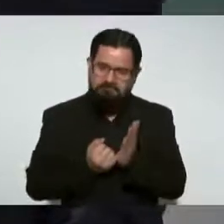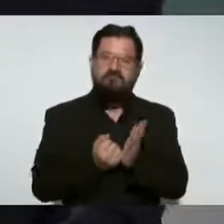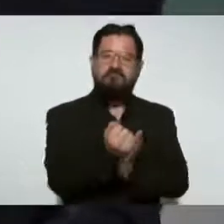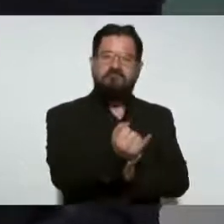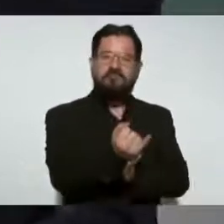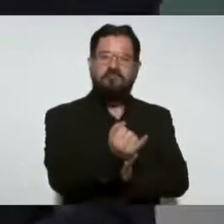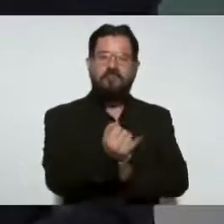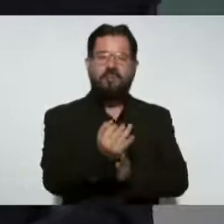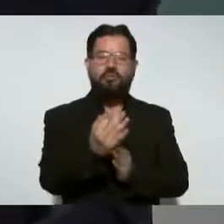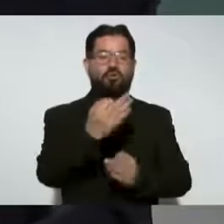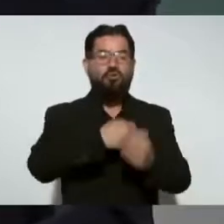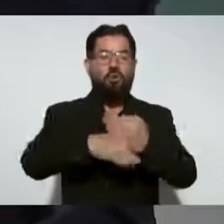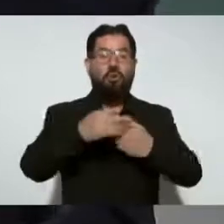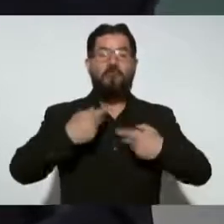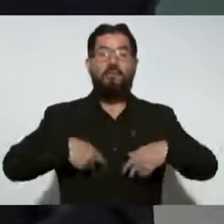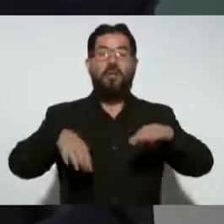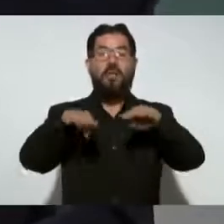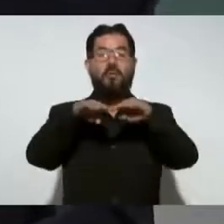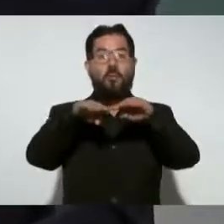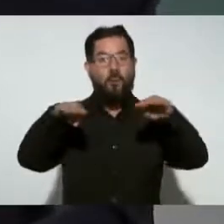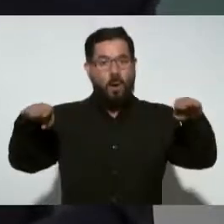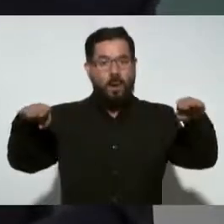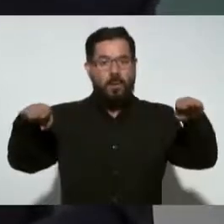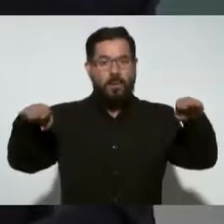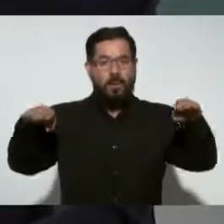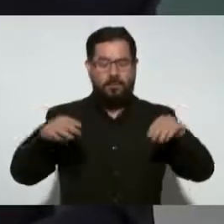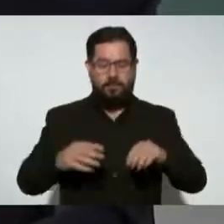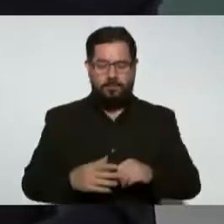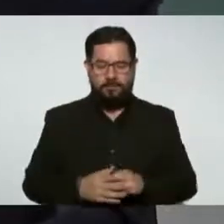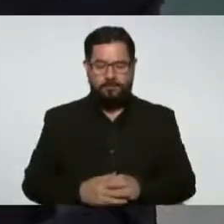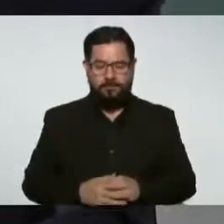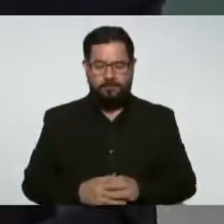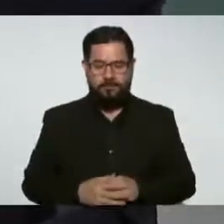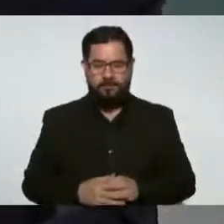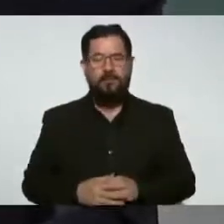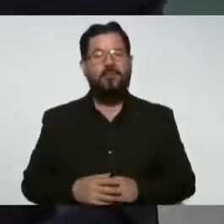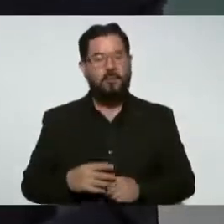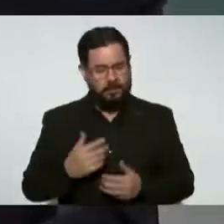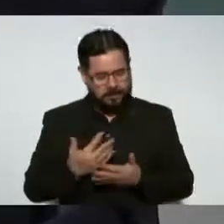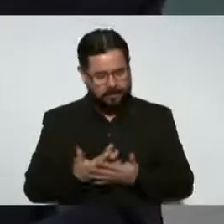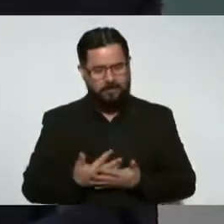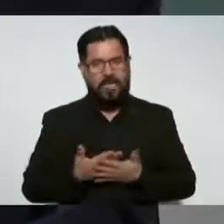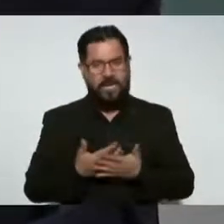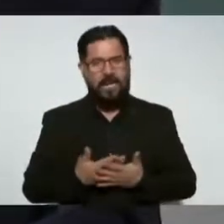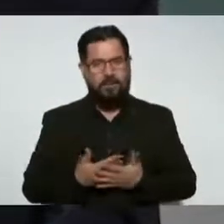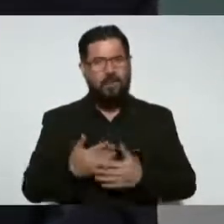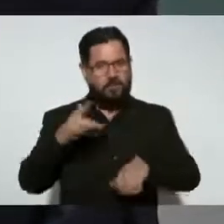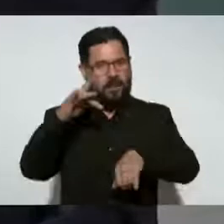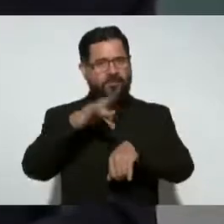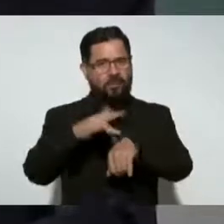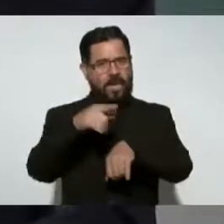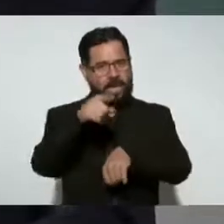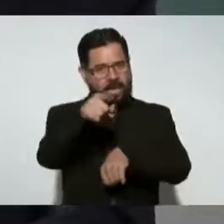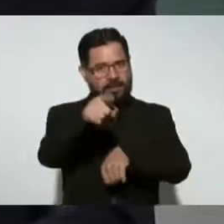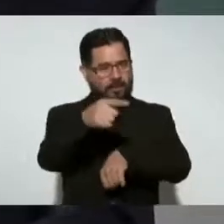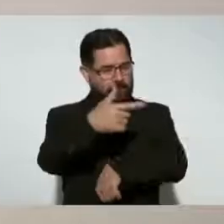en igualdad y nos va a llegar nuestro turno y va a llegar a